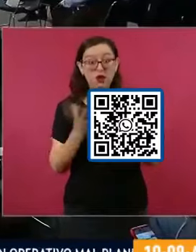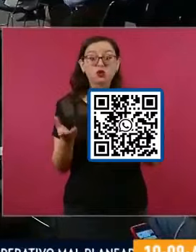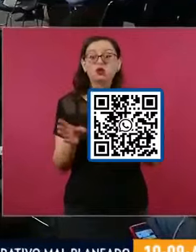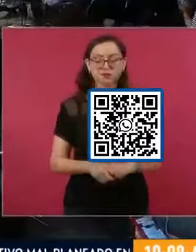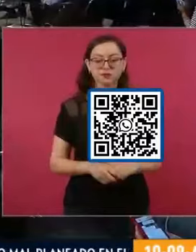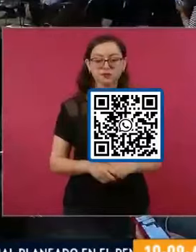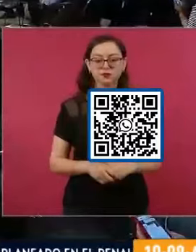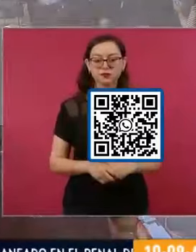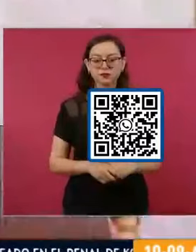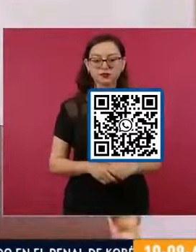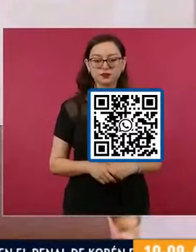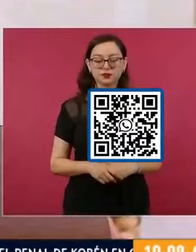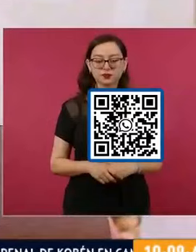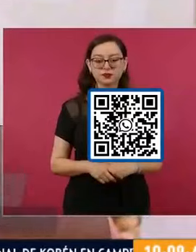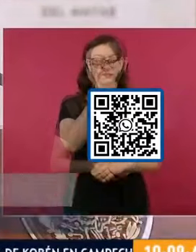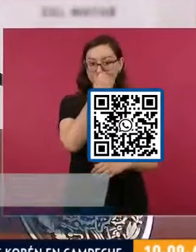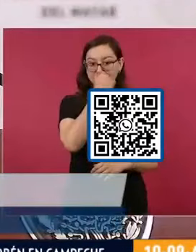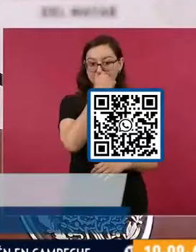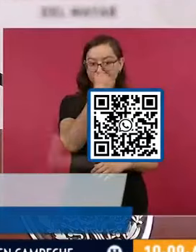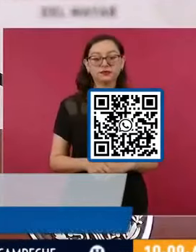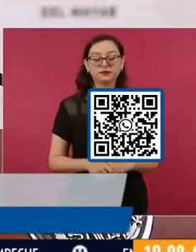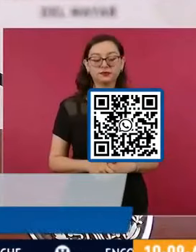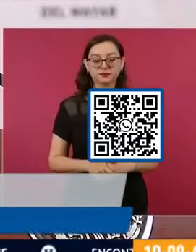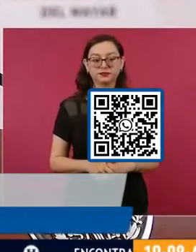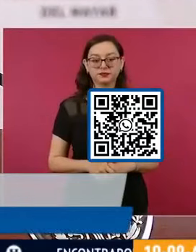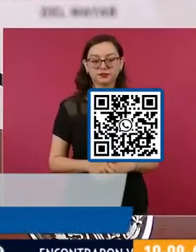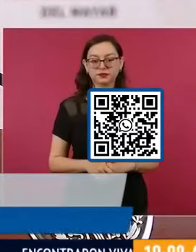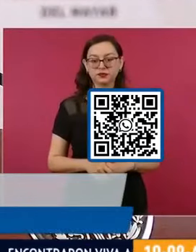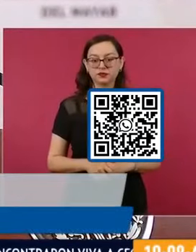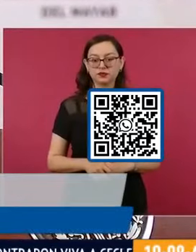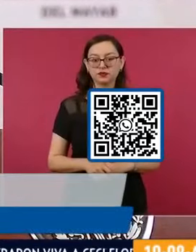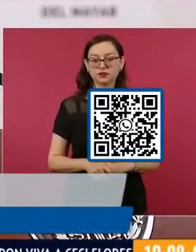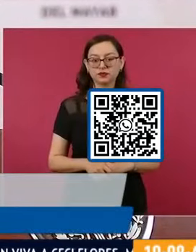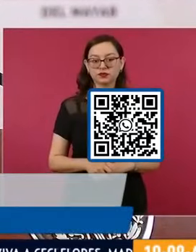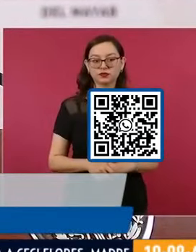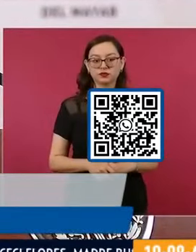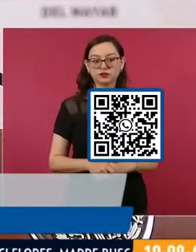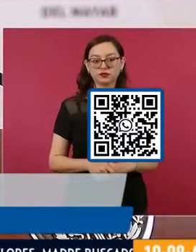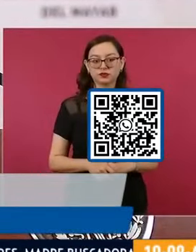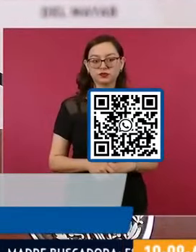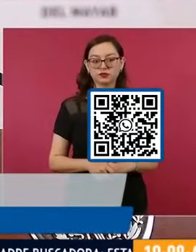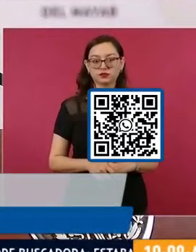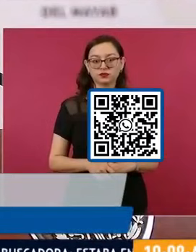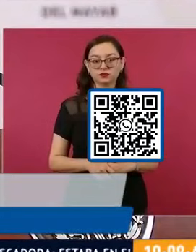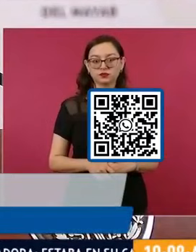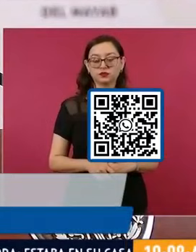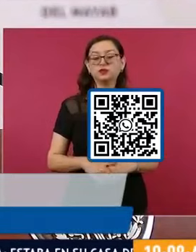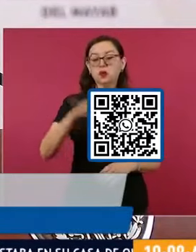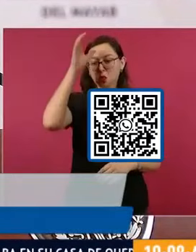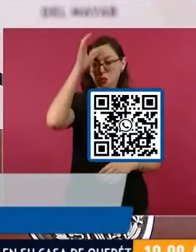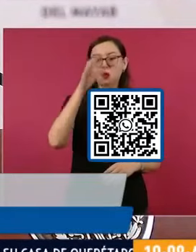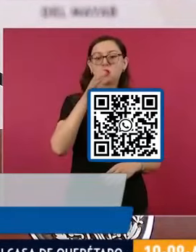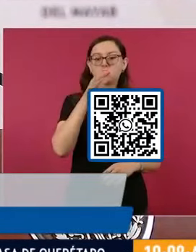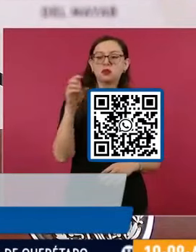Hay una buena relación con los gobernadores de Coahuila y de Durango, independientemente de